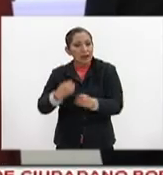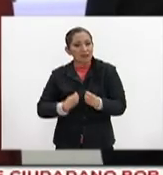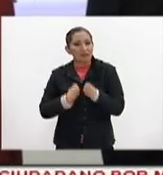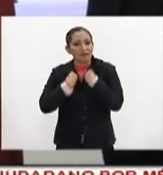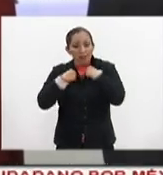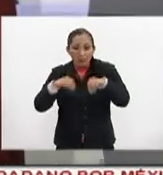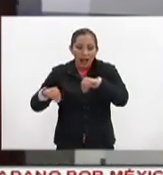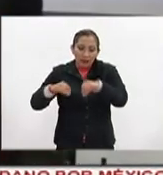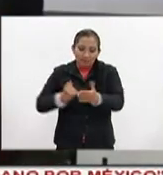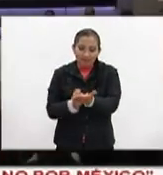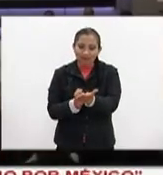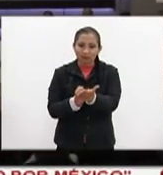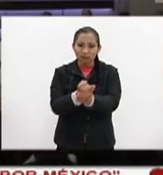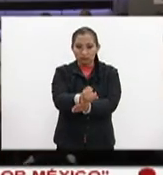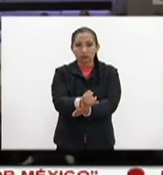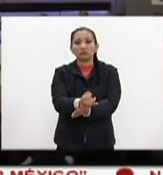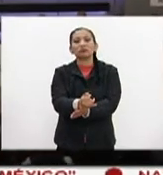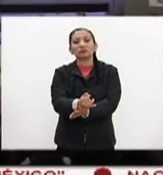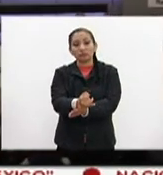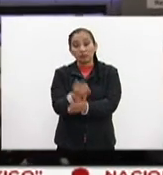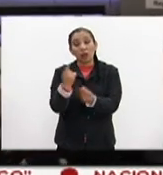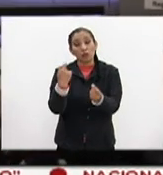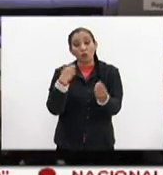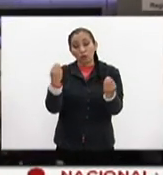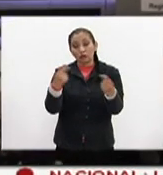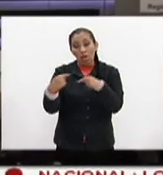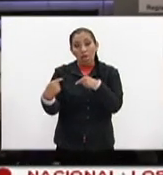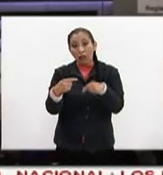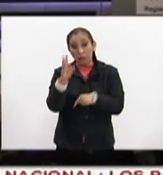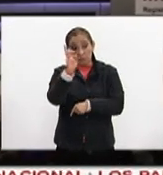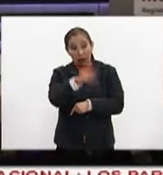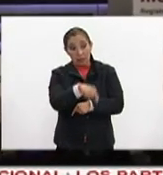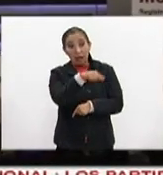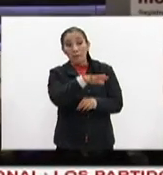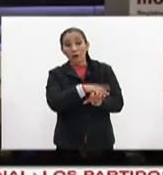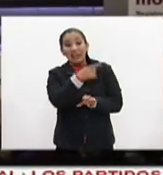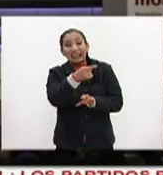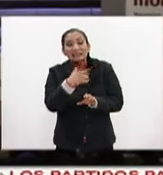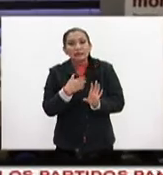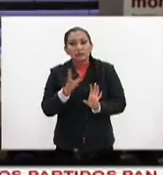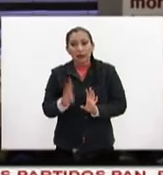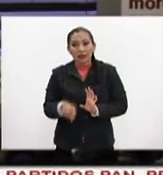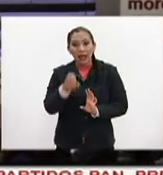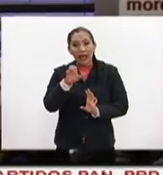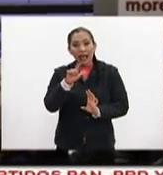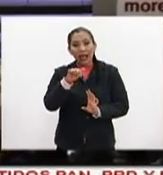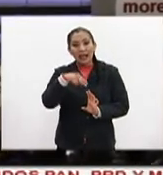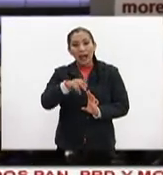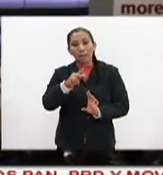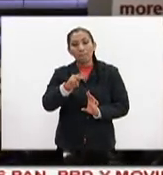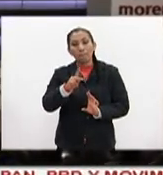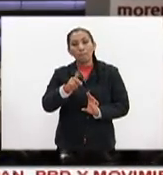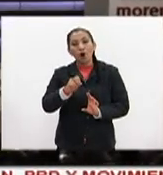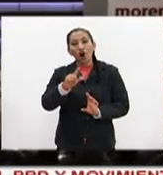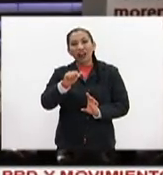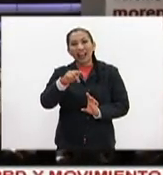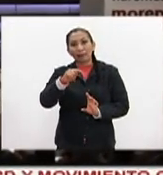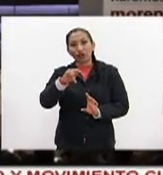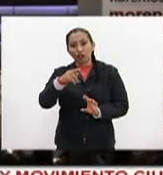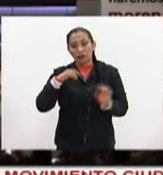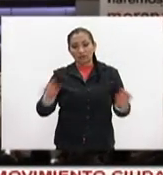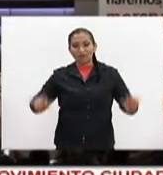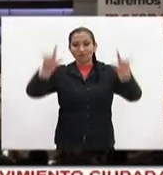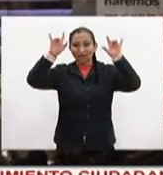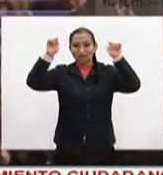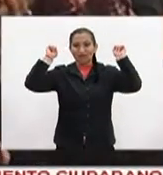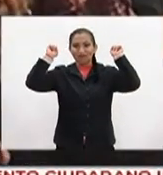vida democrática. Sí. Pati, causó mucha polémica justamente. Por supuesto, porque se trató nada menos que de Elena Poniatowska, quien saca una